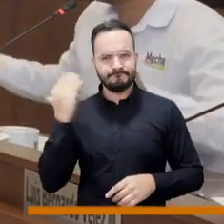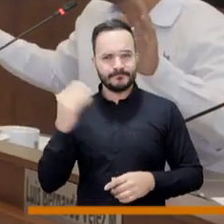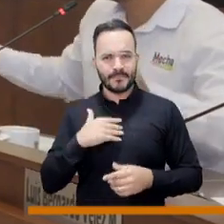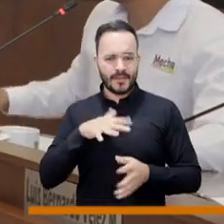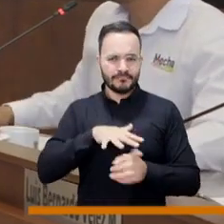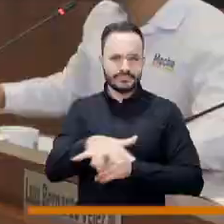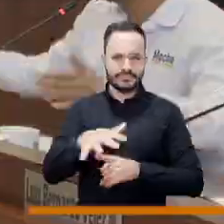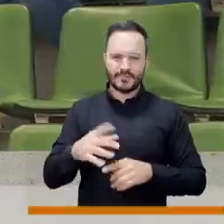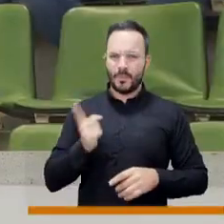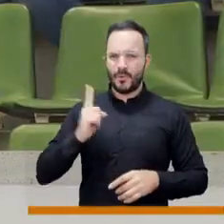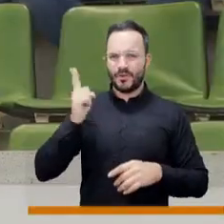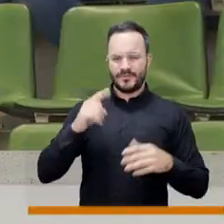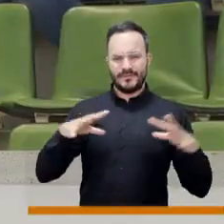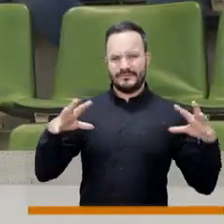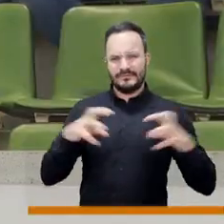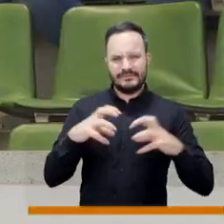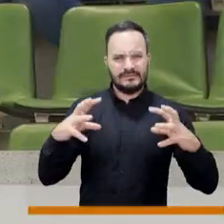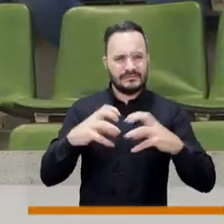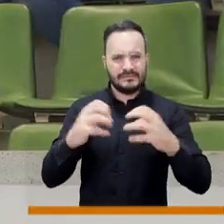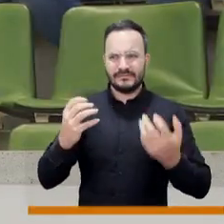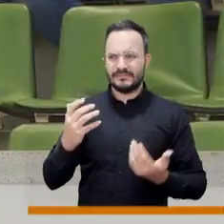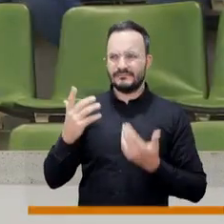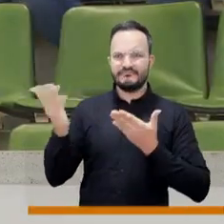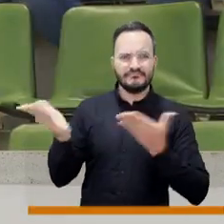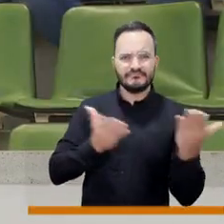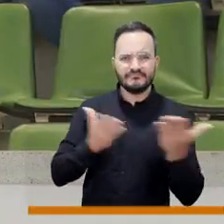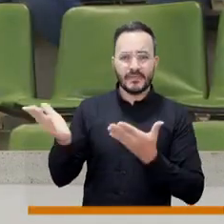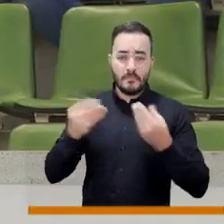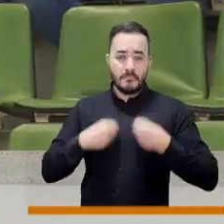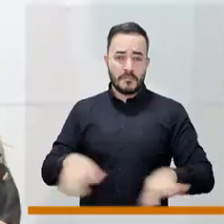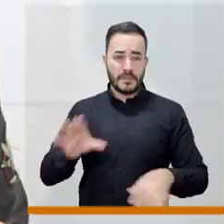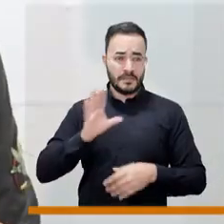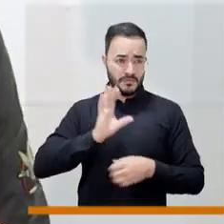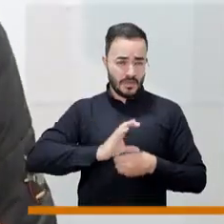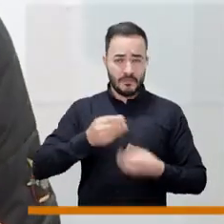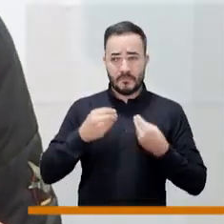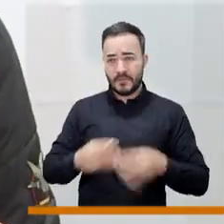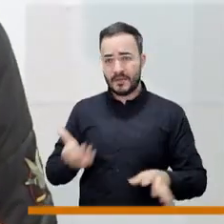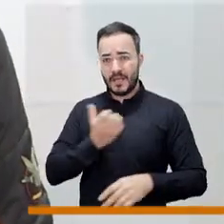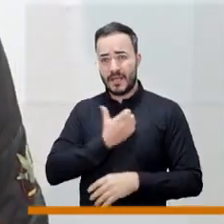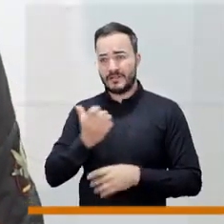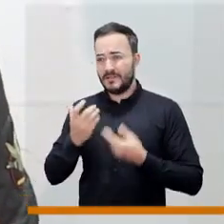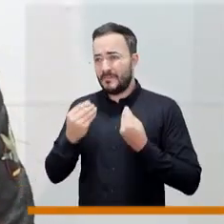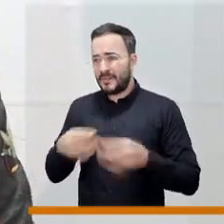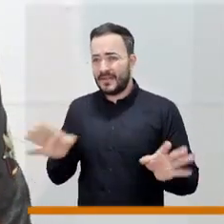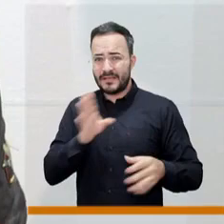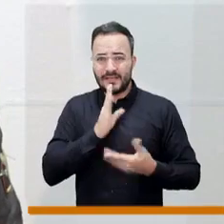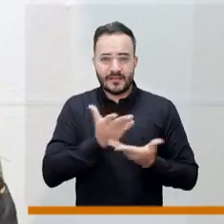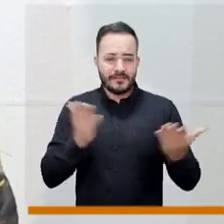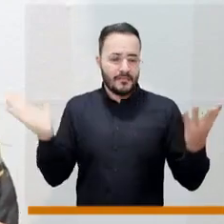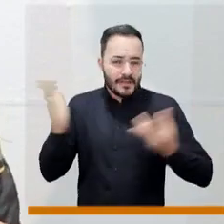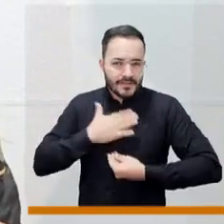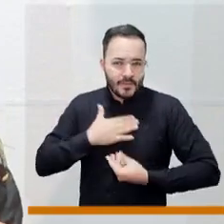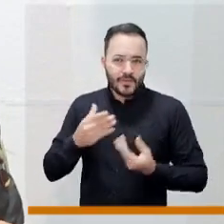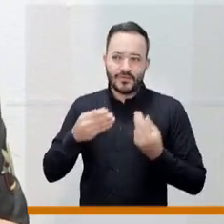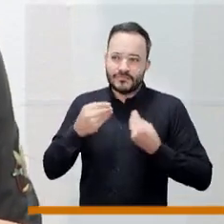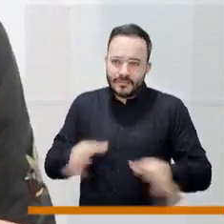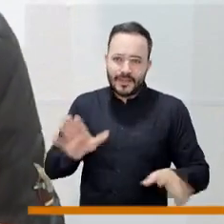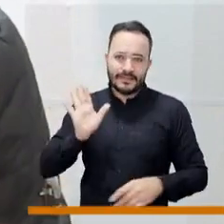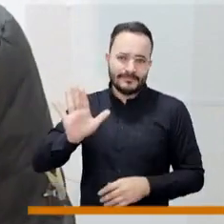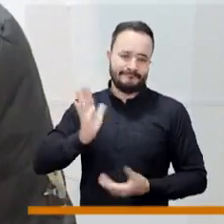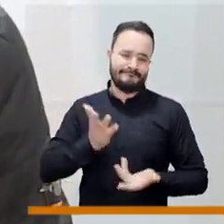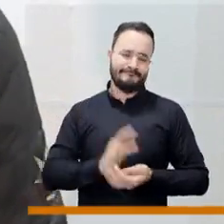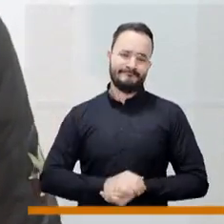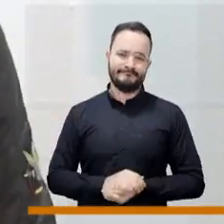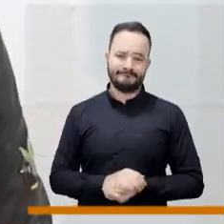para el debate. Yo siento que cada vez se politiza más el debate de Tigo, une y hay quien pierde la ciudad, no pierde el alcalde, no pierde la oposición,